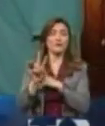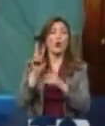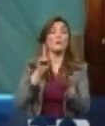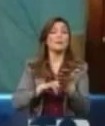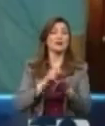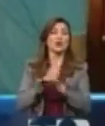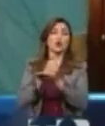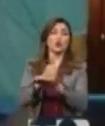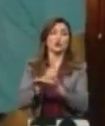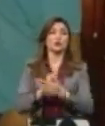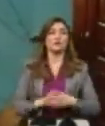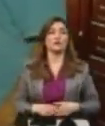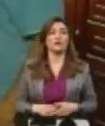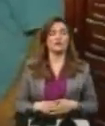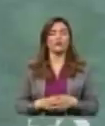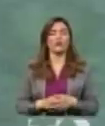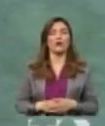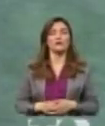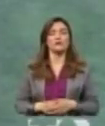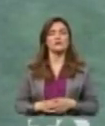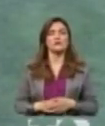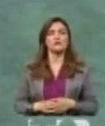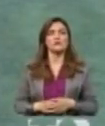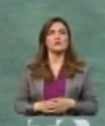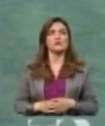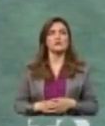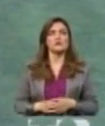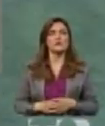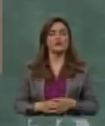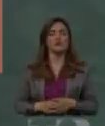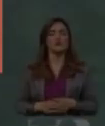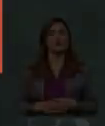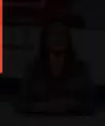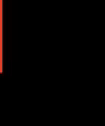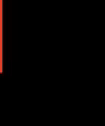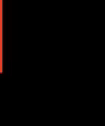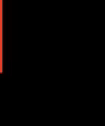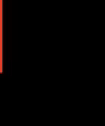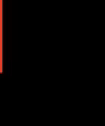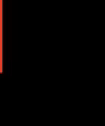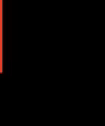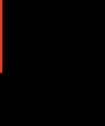y gualaceo provincia del azuay iván rodríguez 24 horas